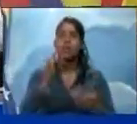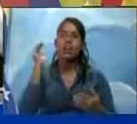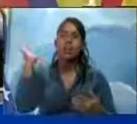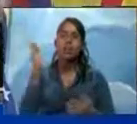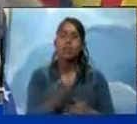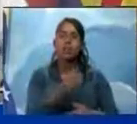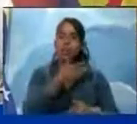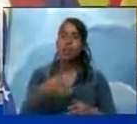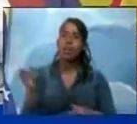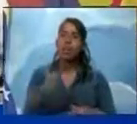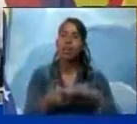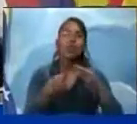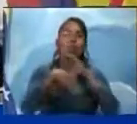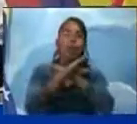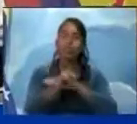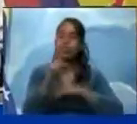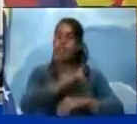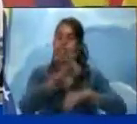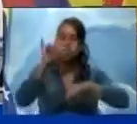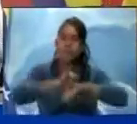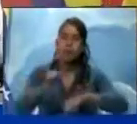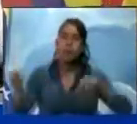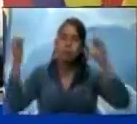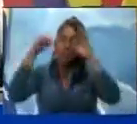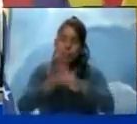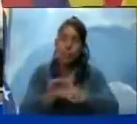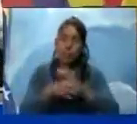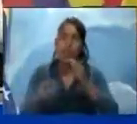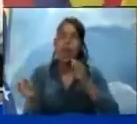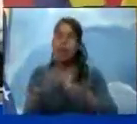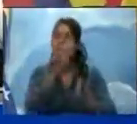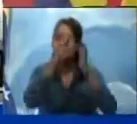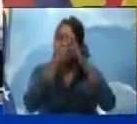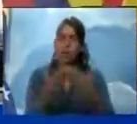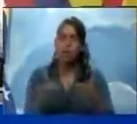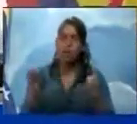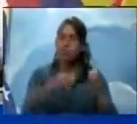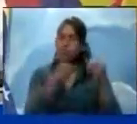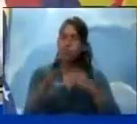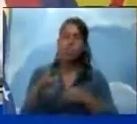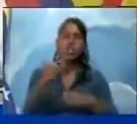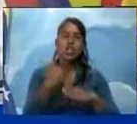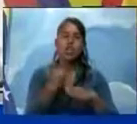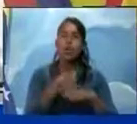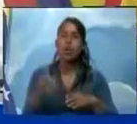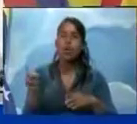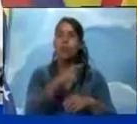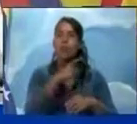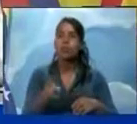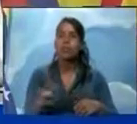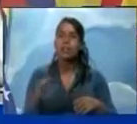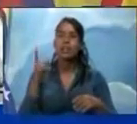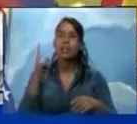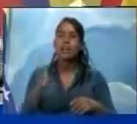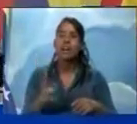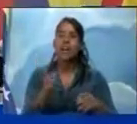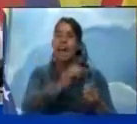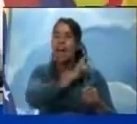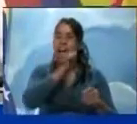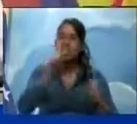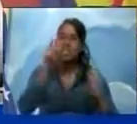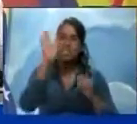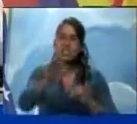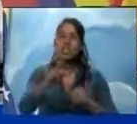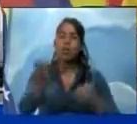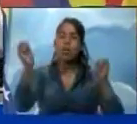vienen y cuando salen del culto, meten la Biblia y cargan la Biblia embolsada. Así los